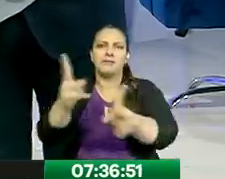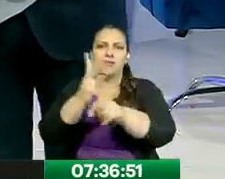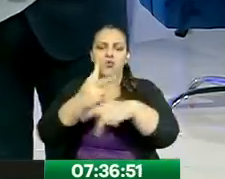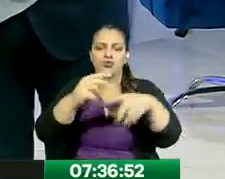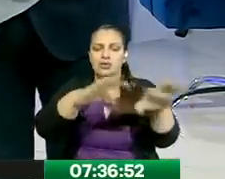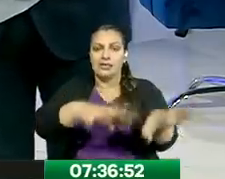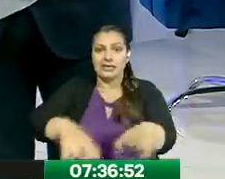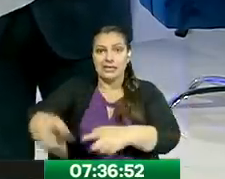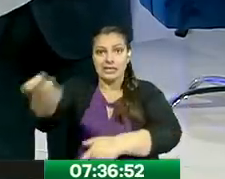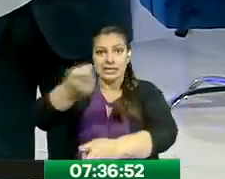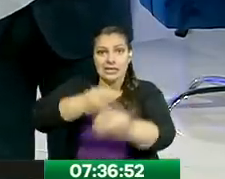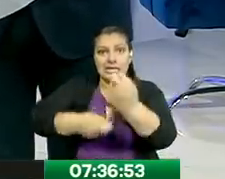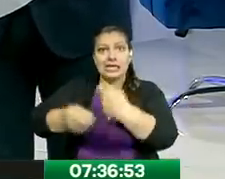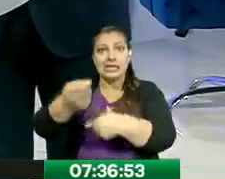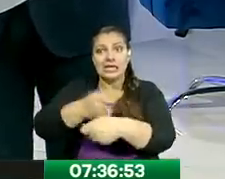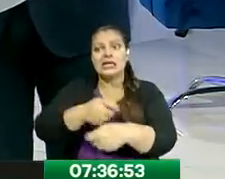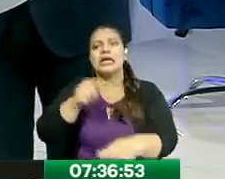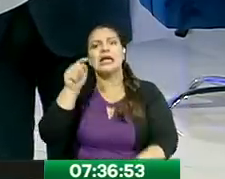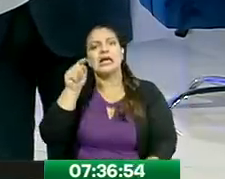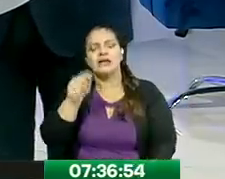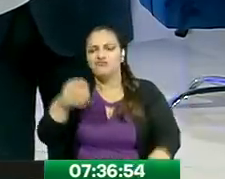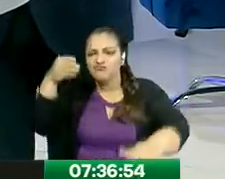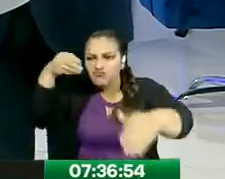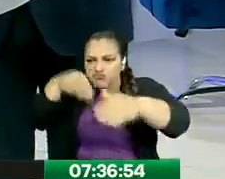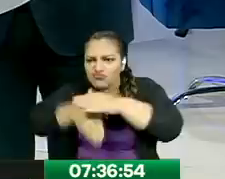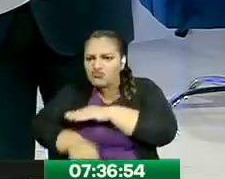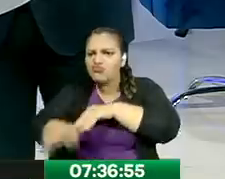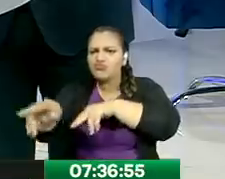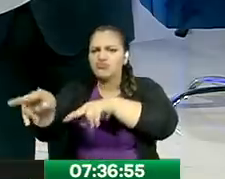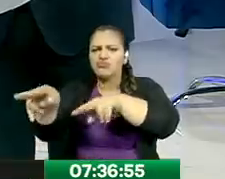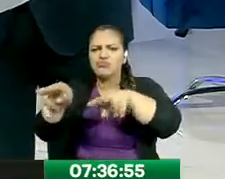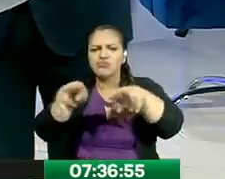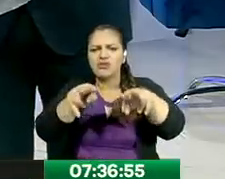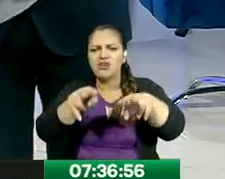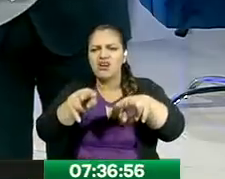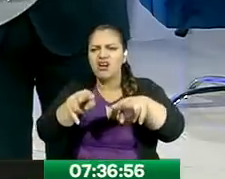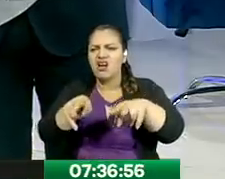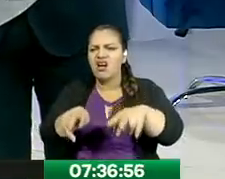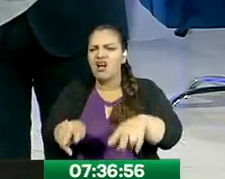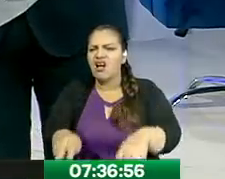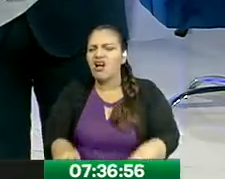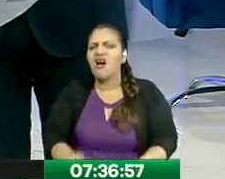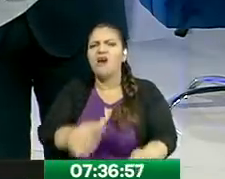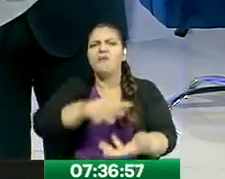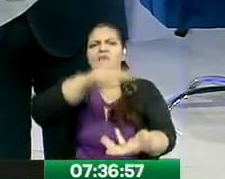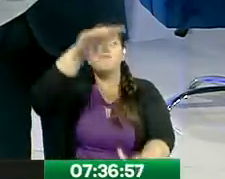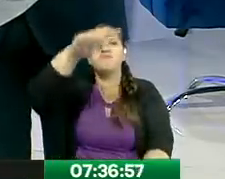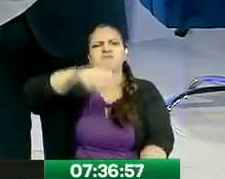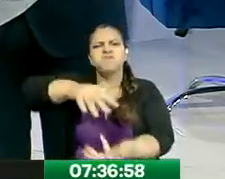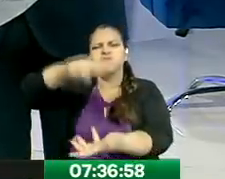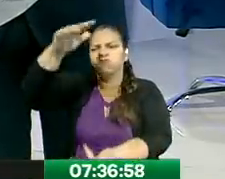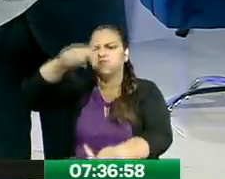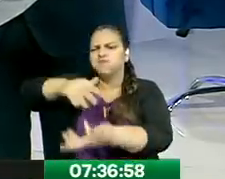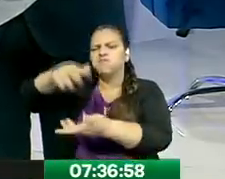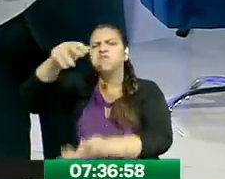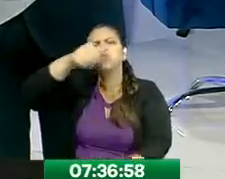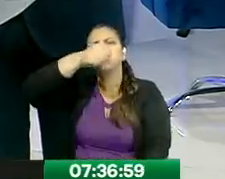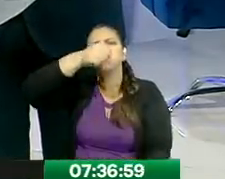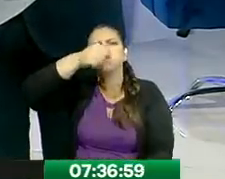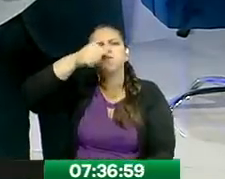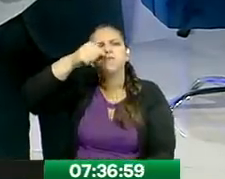la sustancia estaba escondida en sacos de yute y pretendía ser enviada a través del puerto marítimo de